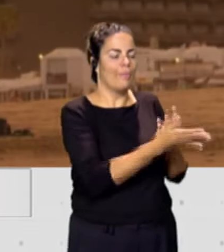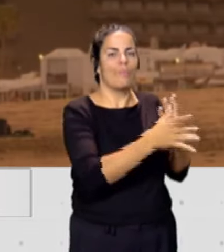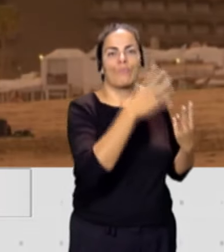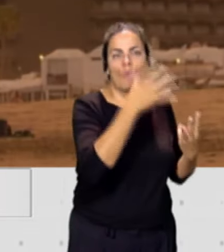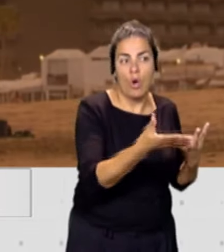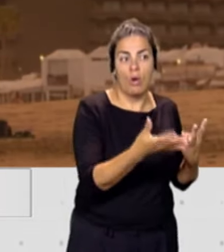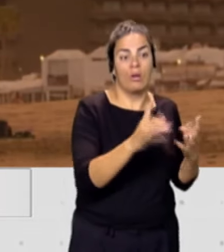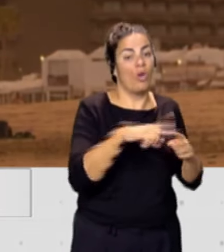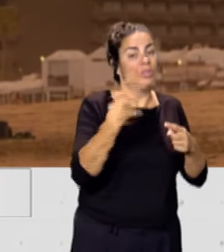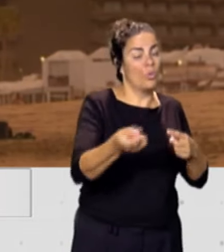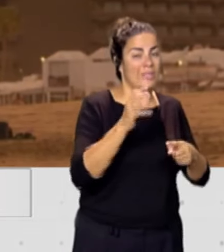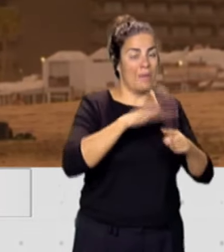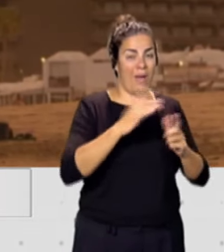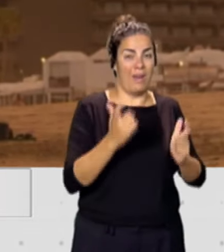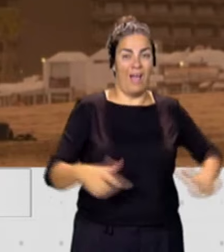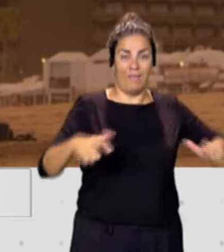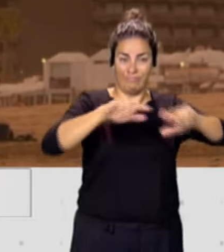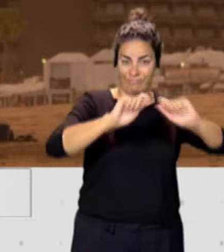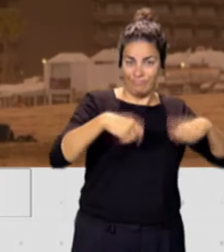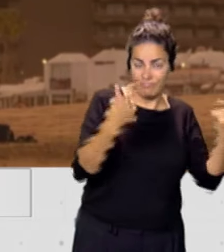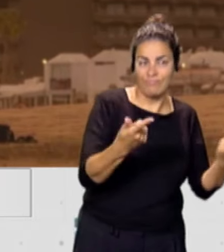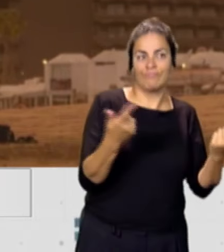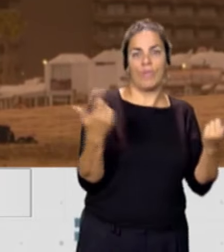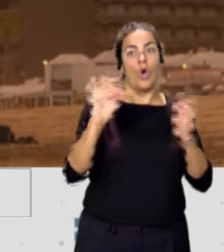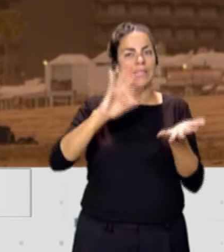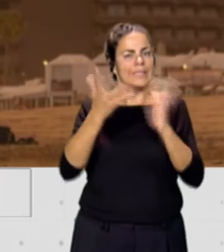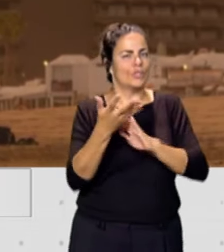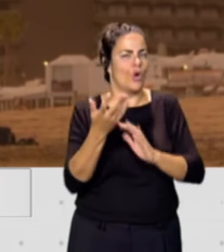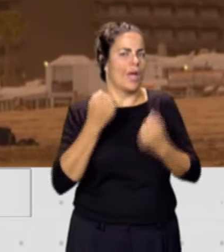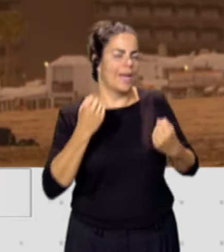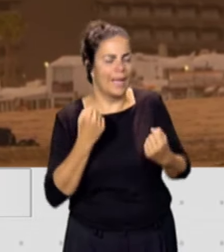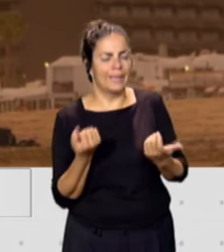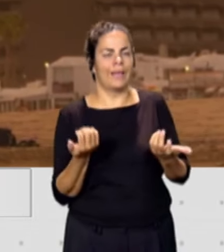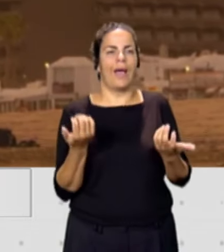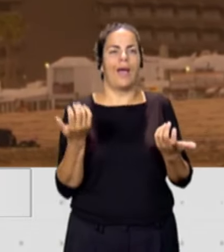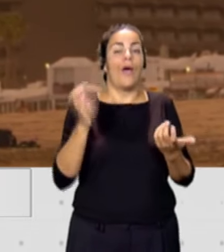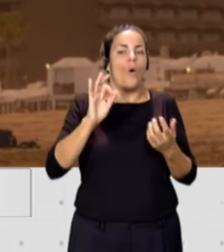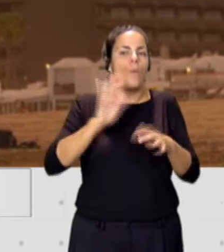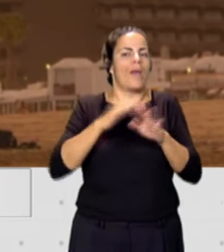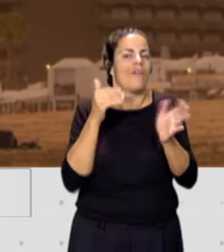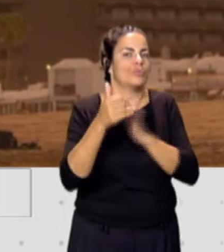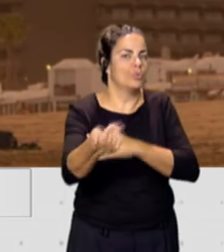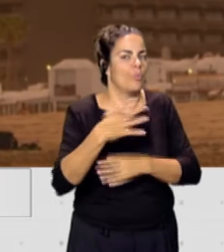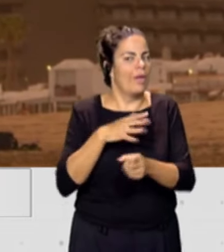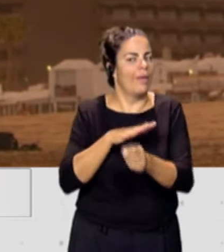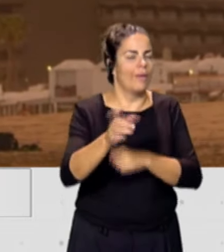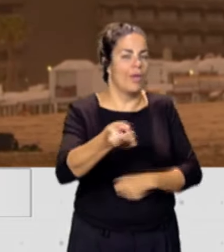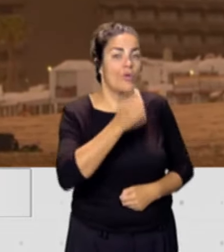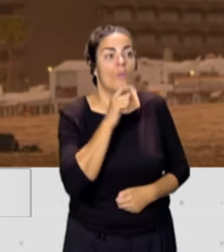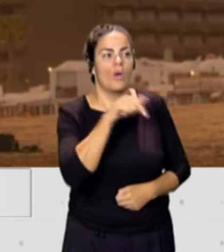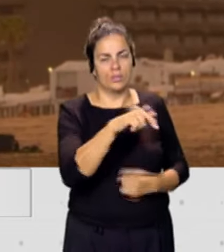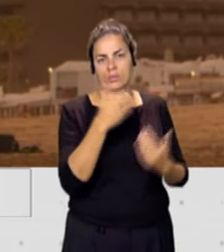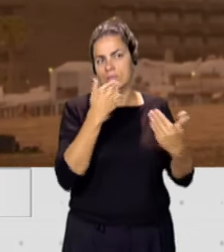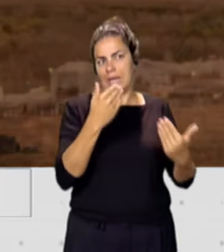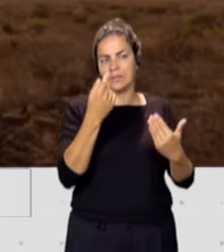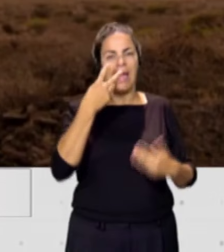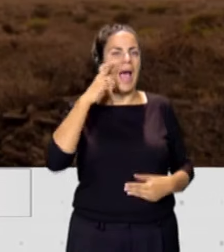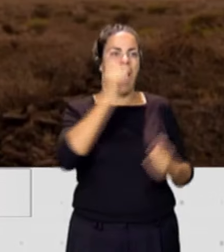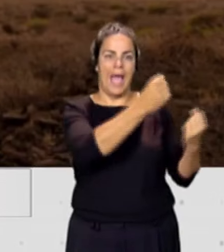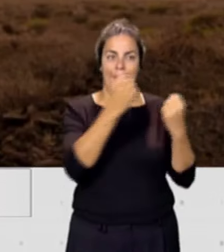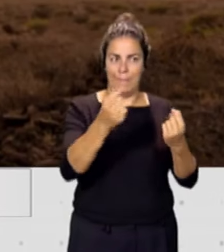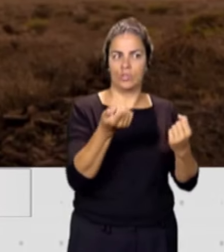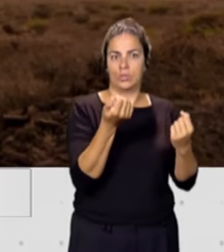transición energética Qué nos puede parar en el futuro efectos positivos negativos todo ello de de la mano de especialista con los que me entrevistar é si conseguimos